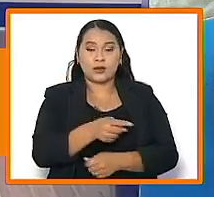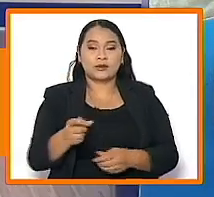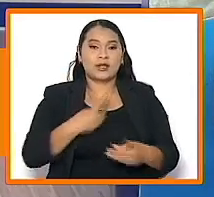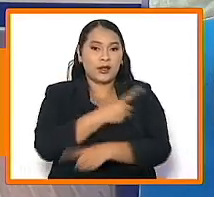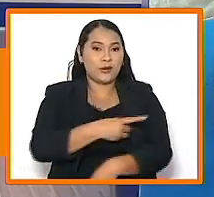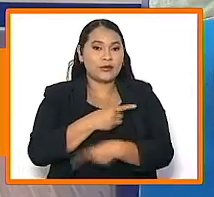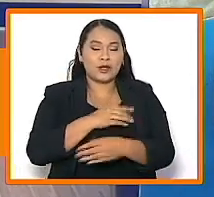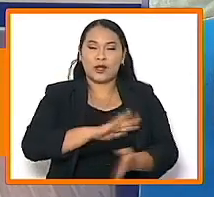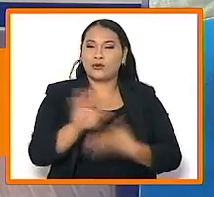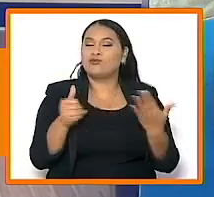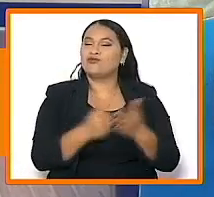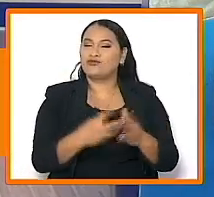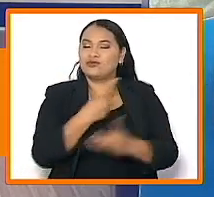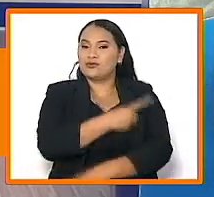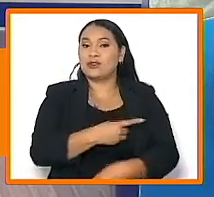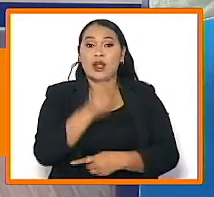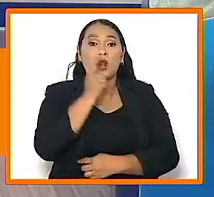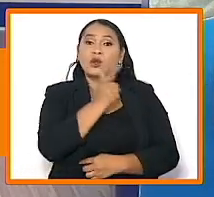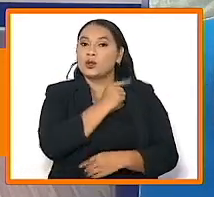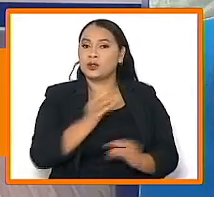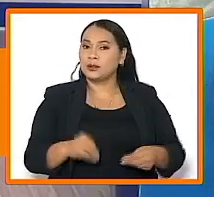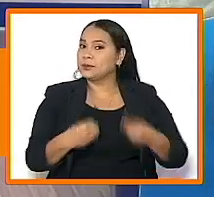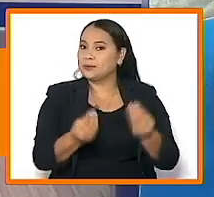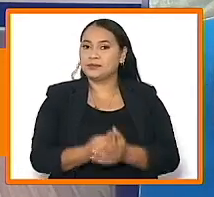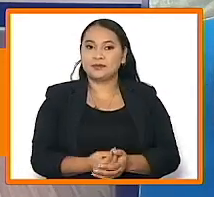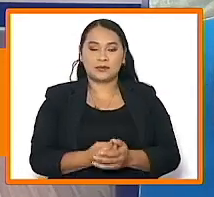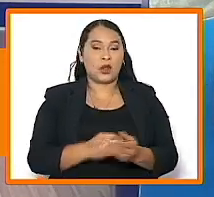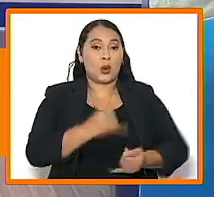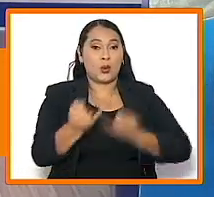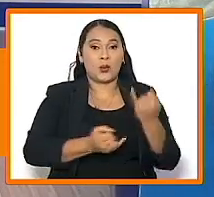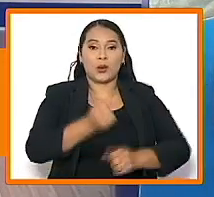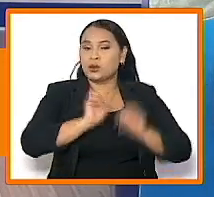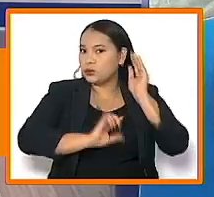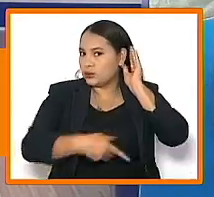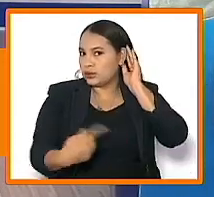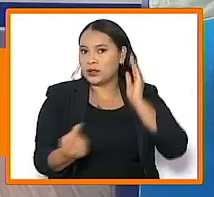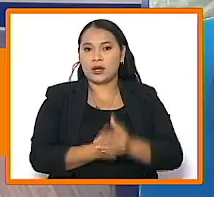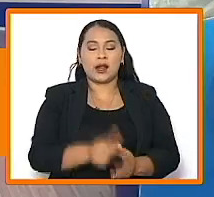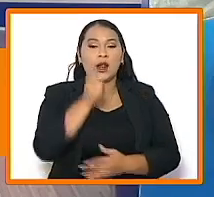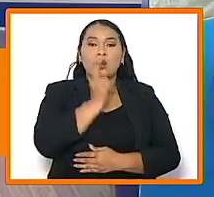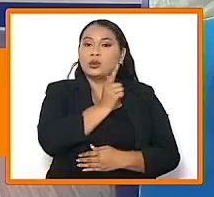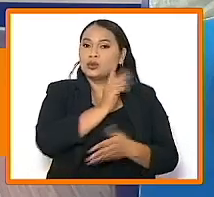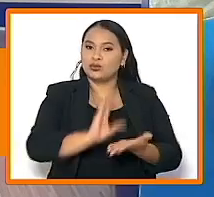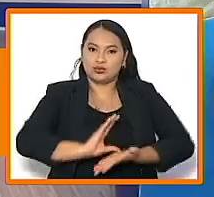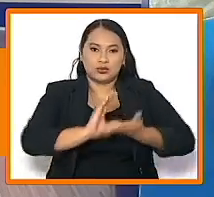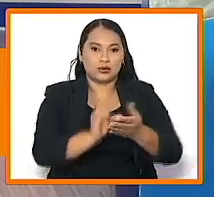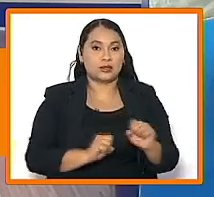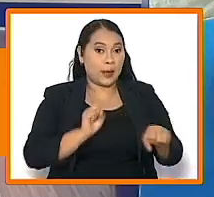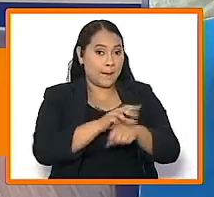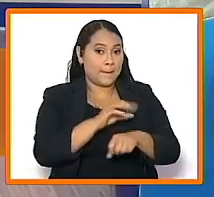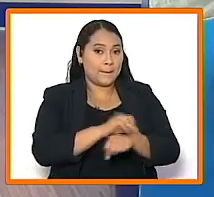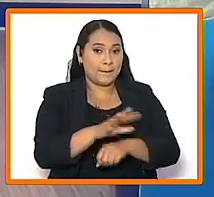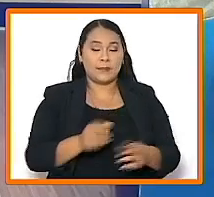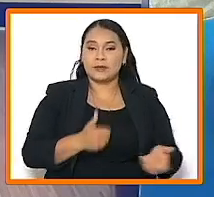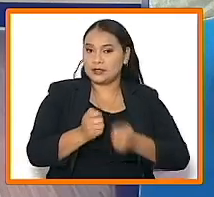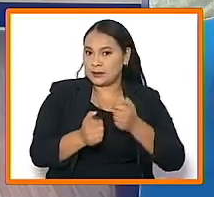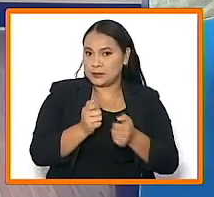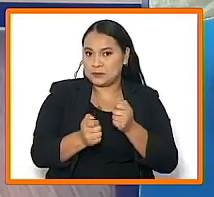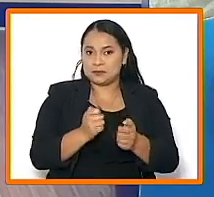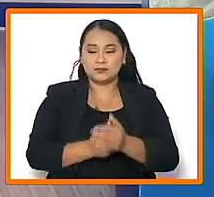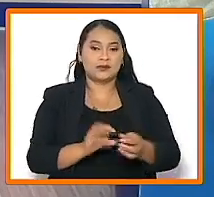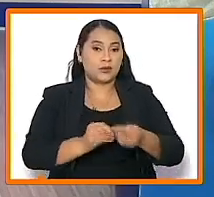toda la diversión que Loto tiene para vos y disfrutar de tus jugadas de Diaria o Loto Super Premio a través de mensajito. Envía tu jugada favorita